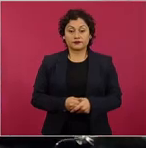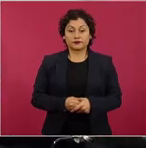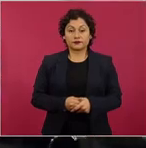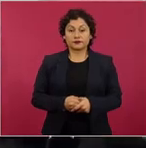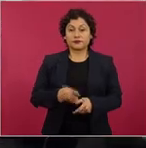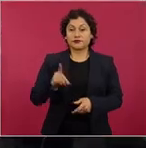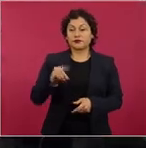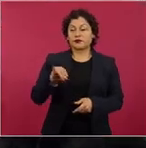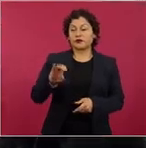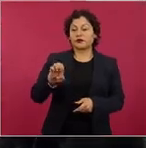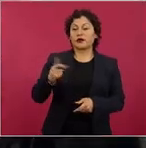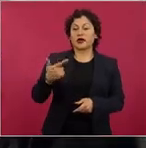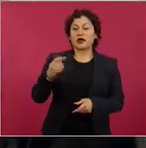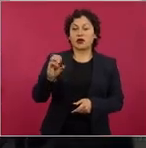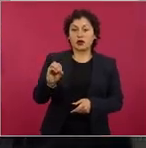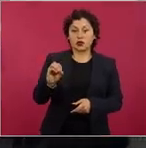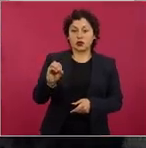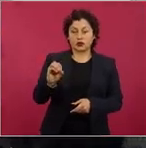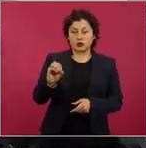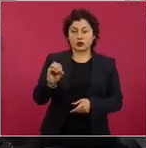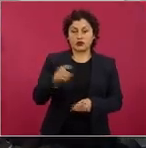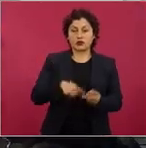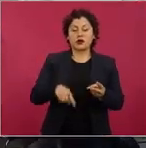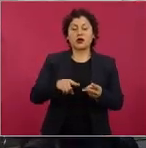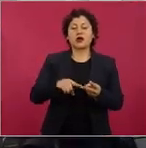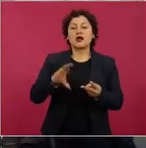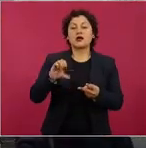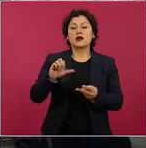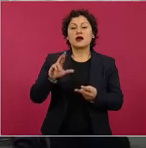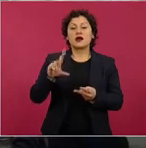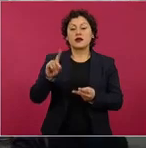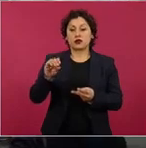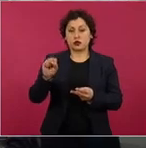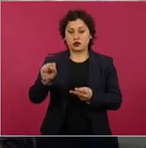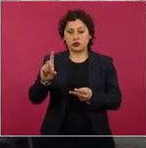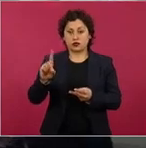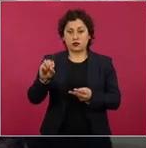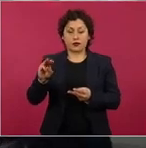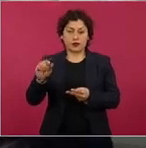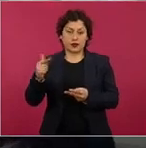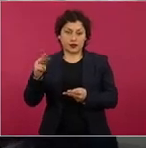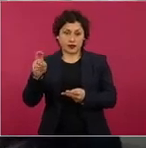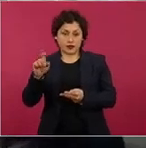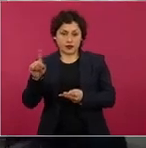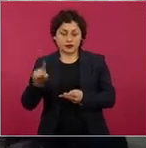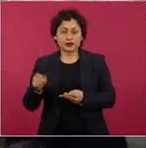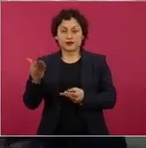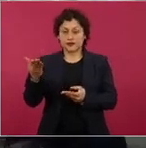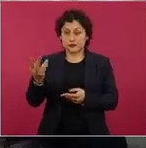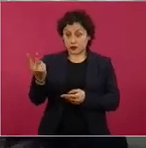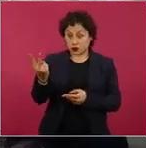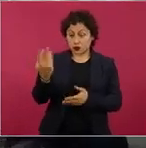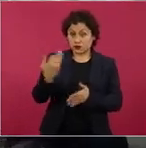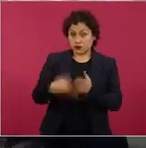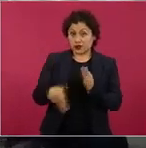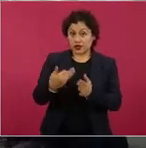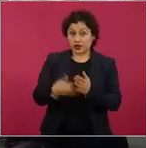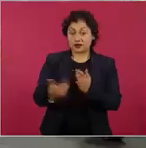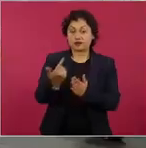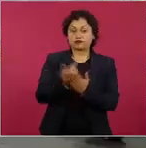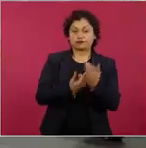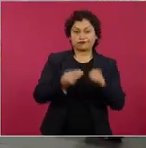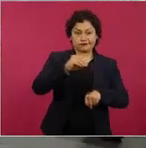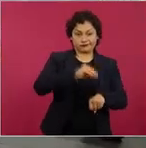Diego Cedillo, Carlos Domínguez, son los dos que quedaron pendientes. Ustedes dos, los dos de